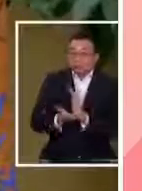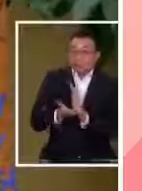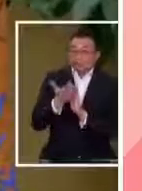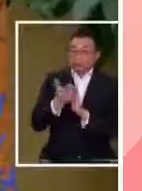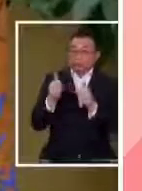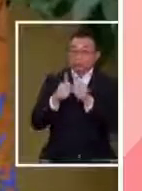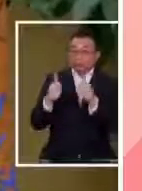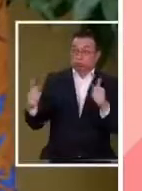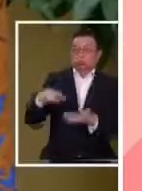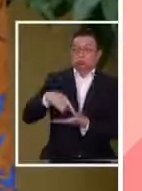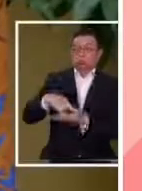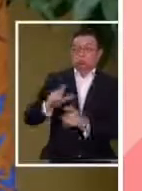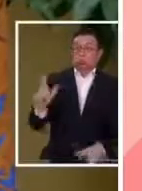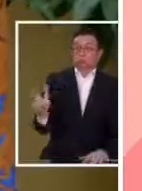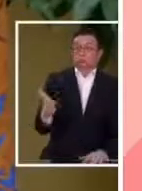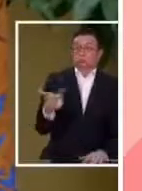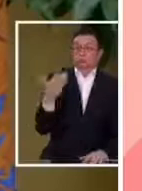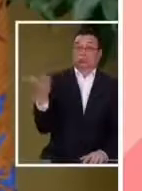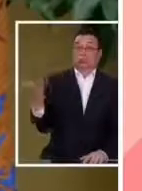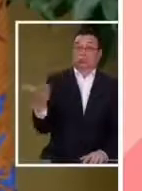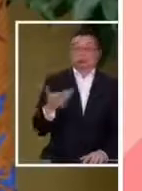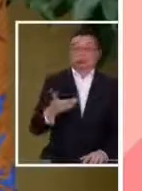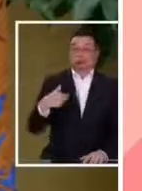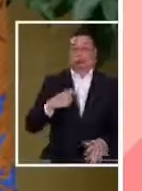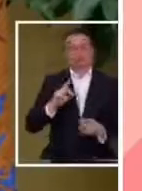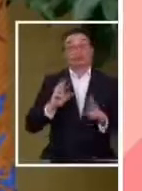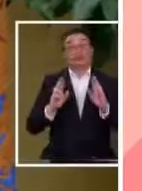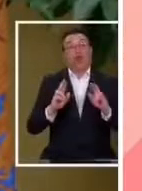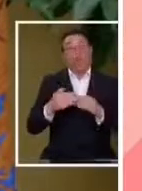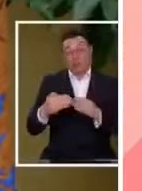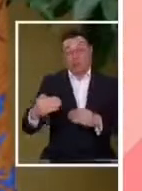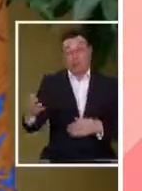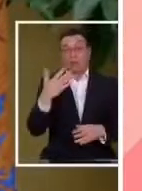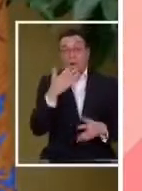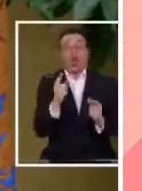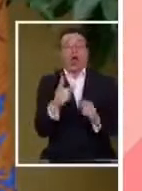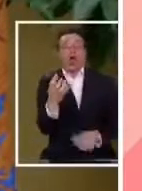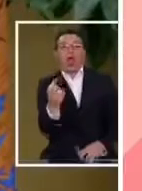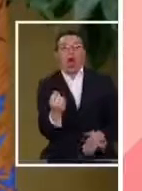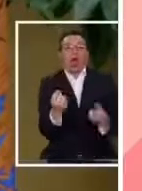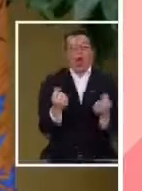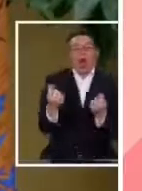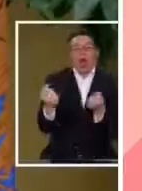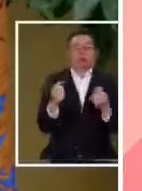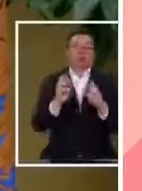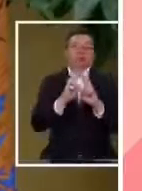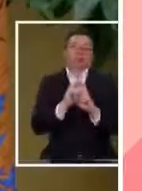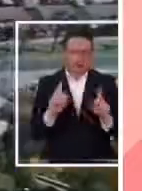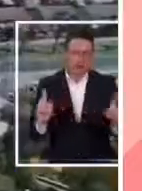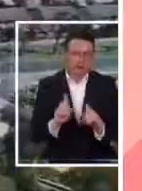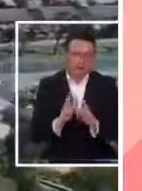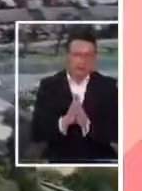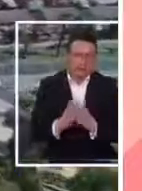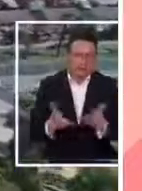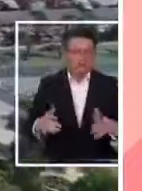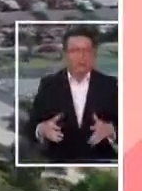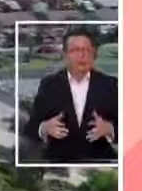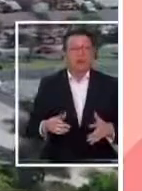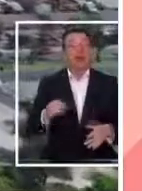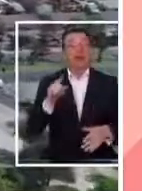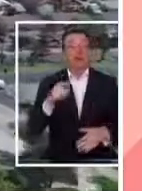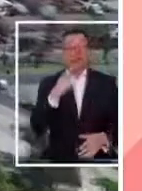consulta, ¿cierto?, a Alejandra Saavedra, con quien estamos conversando el día de hoy sobre el IFE universal. Alejandra, y algo